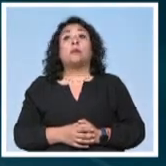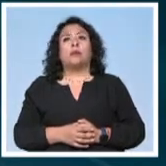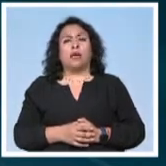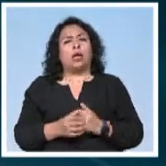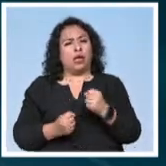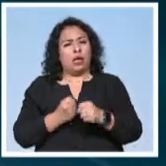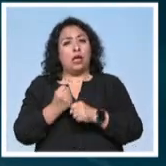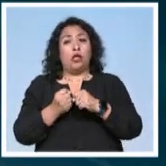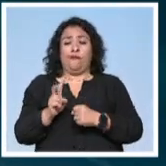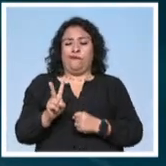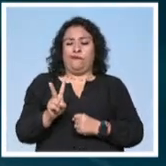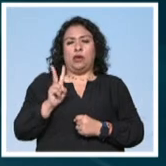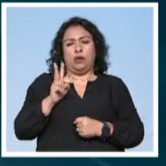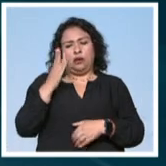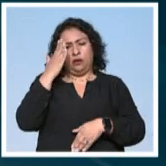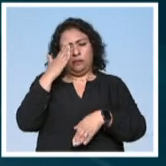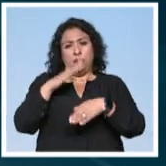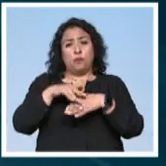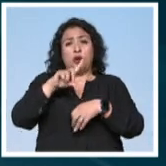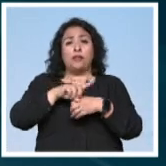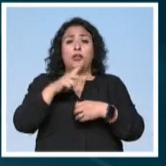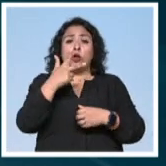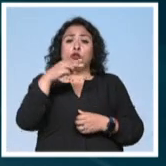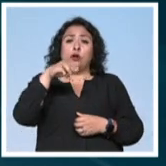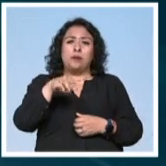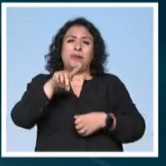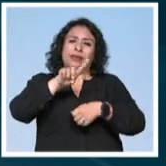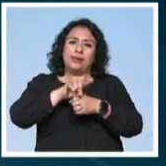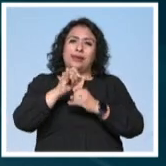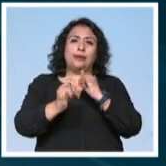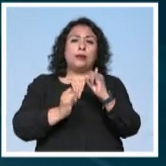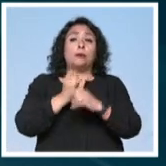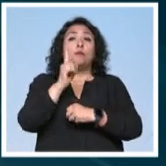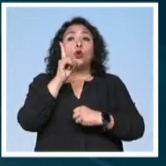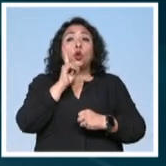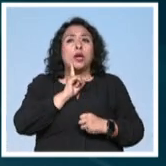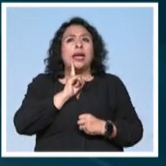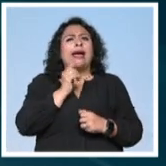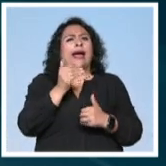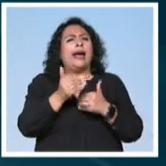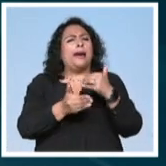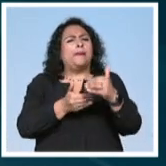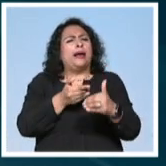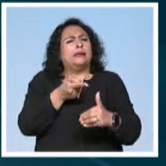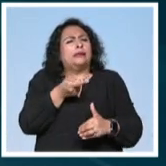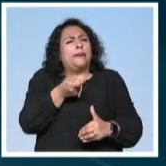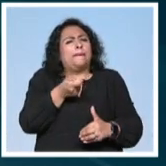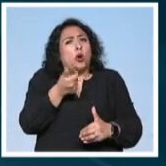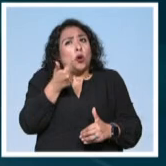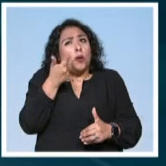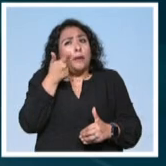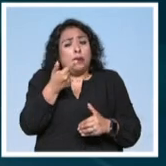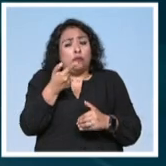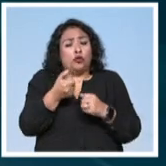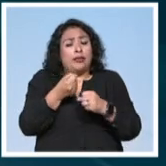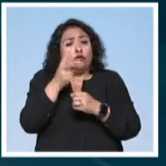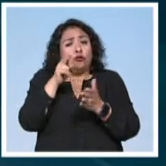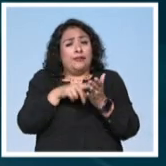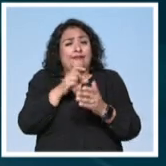Como cada año, el viernes pasado conmemoramos el 8M, el Día Internacional de la Mujer. Pocos avances prácticos se vieron durante